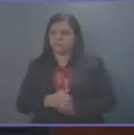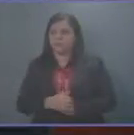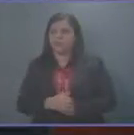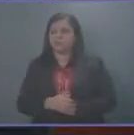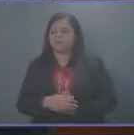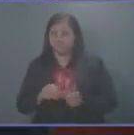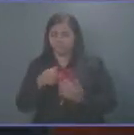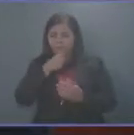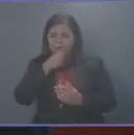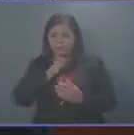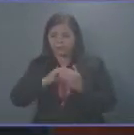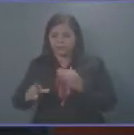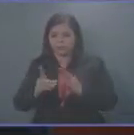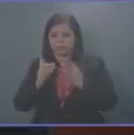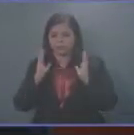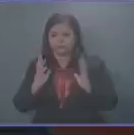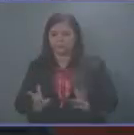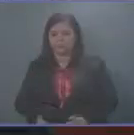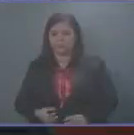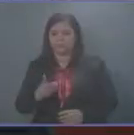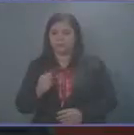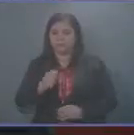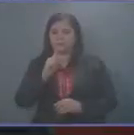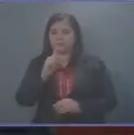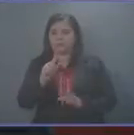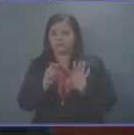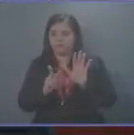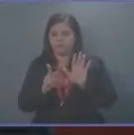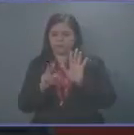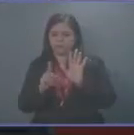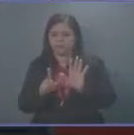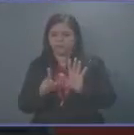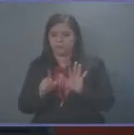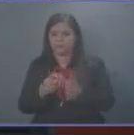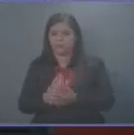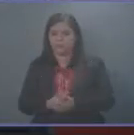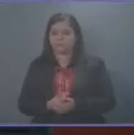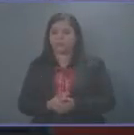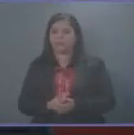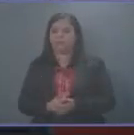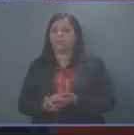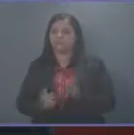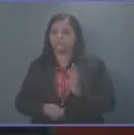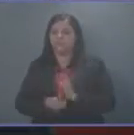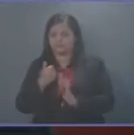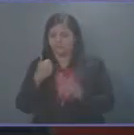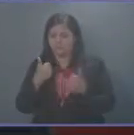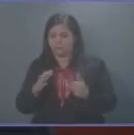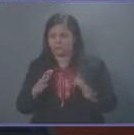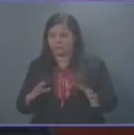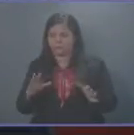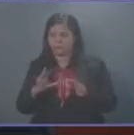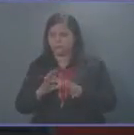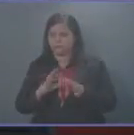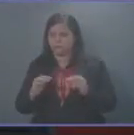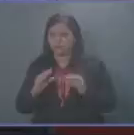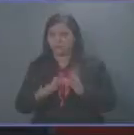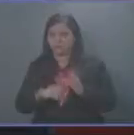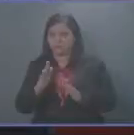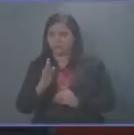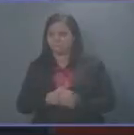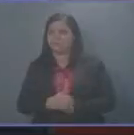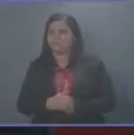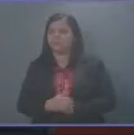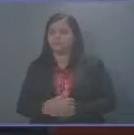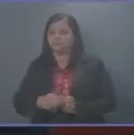en el Diario Oficial número 176, tomo número 340 del mismo mes y año, tiene